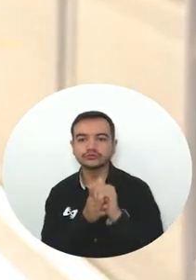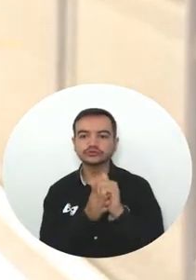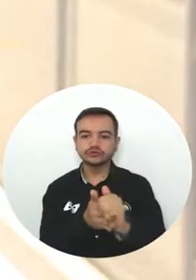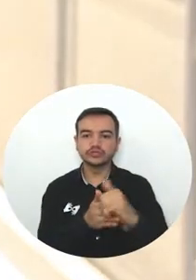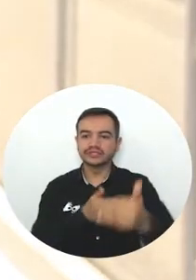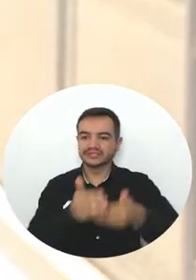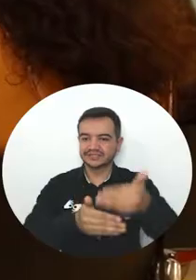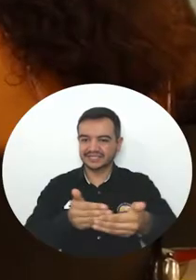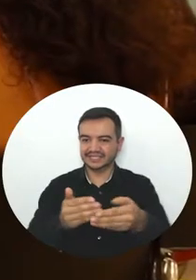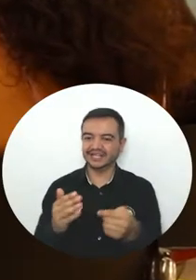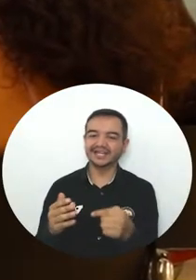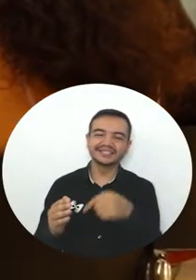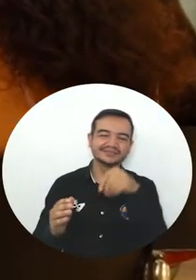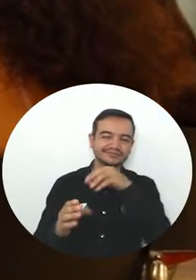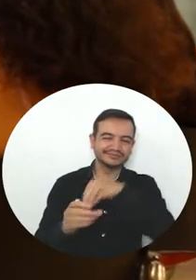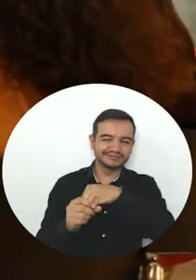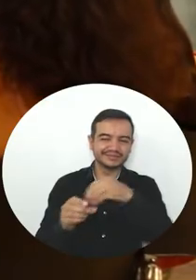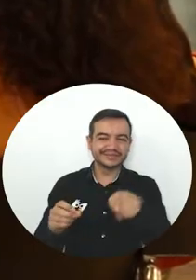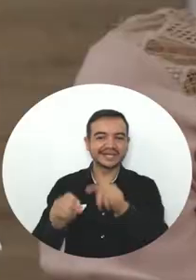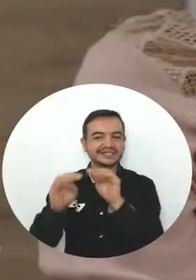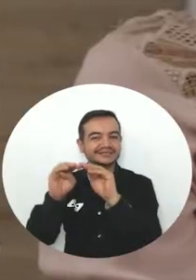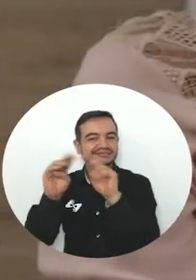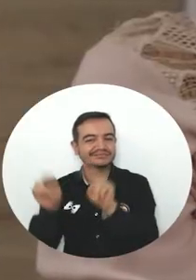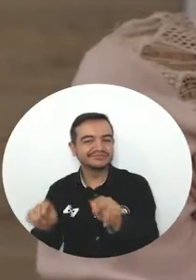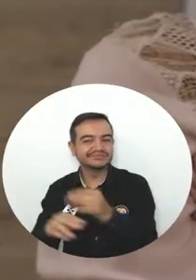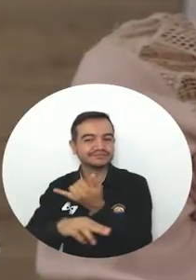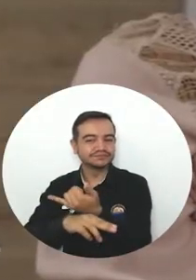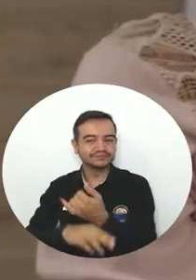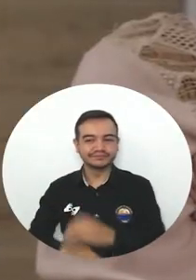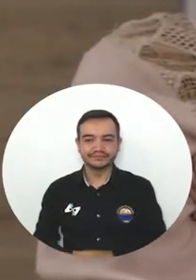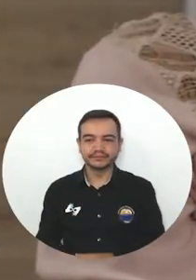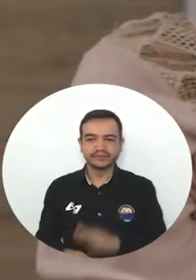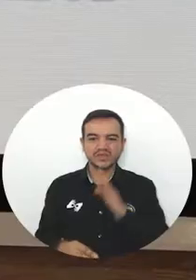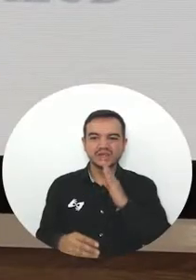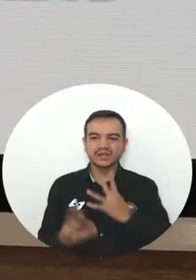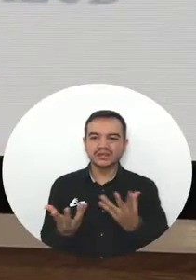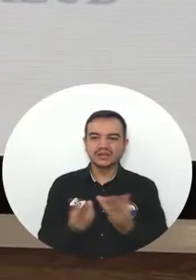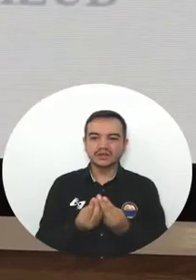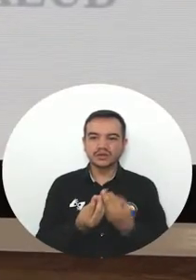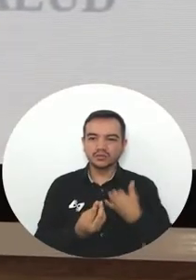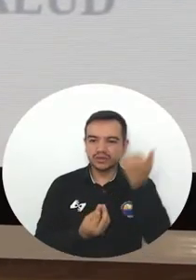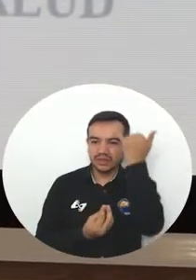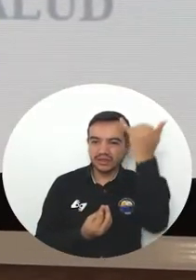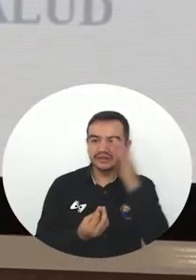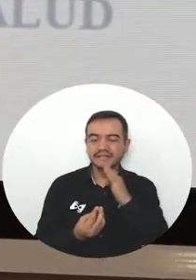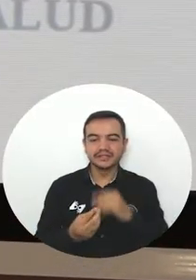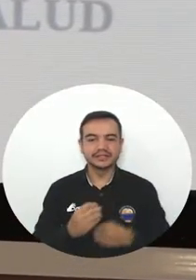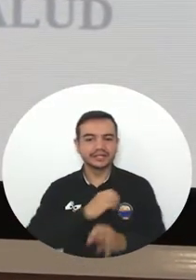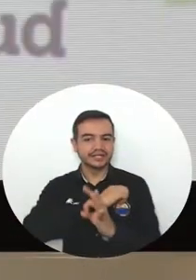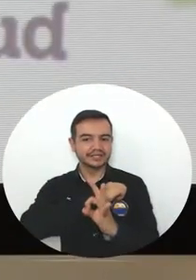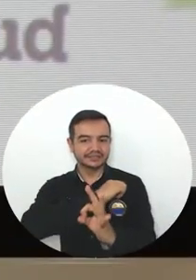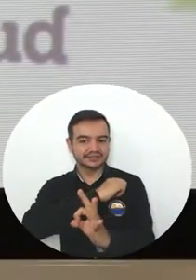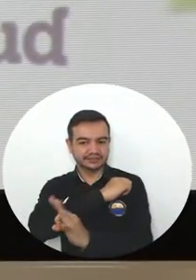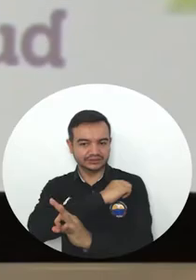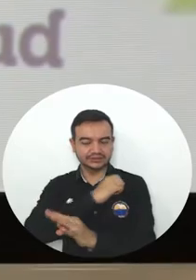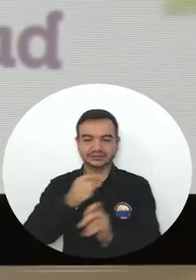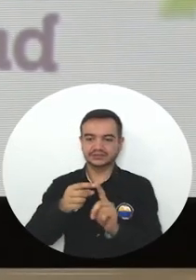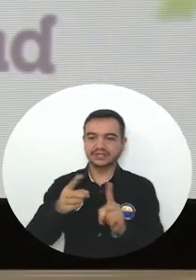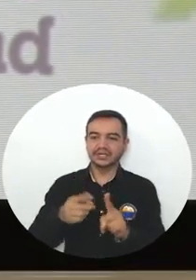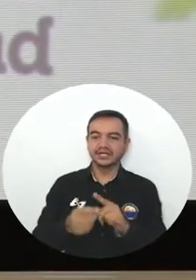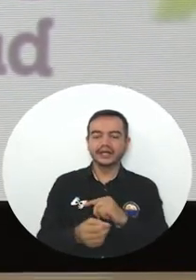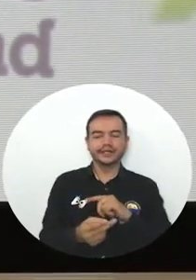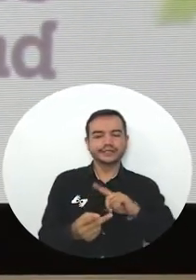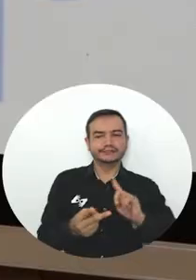cada una de estas unidades. Los grupos de investigación que lideran esta iniciativa son Psicología de la Salud y Psiquiatría, Ciencias del